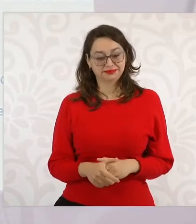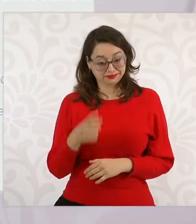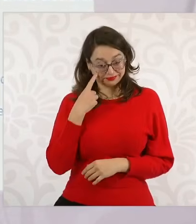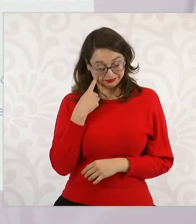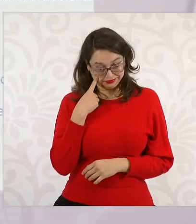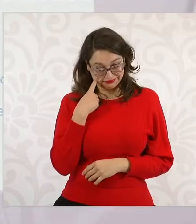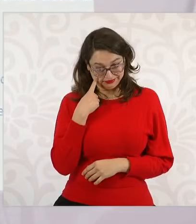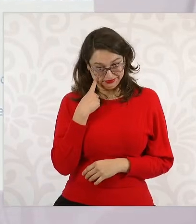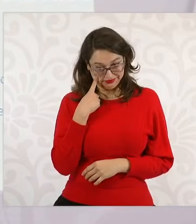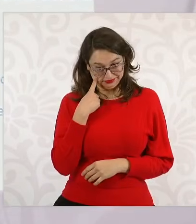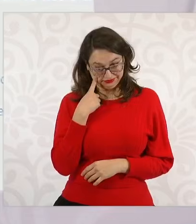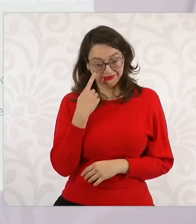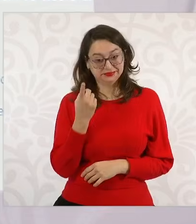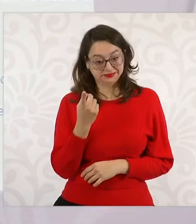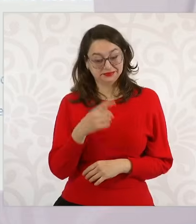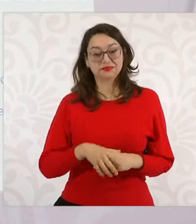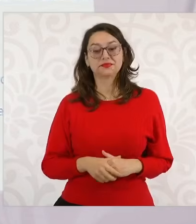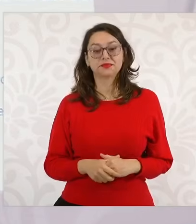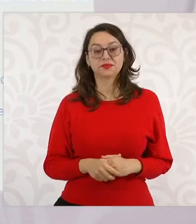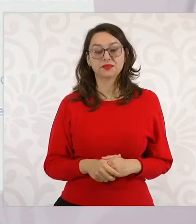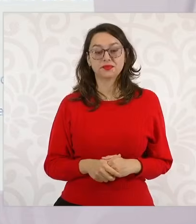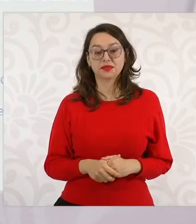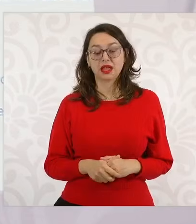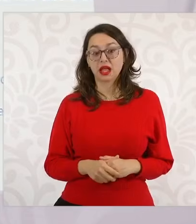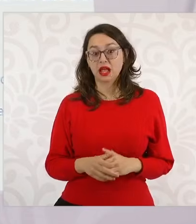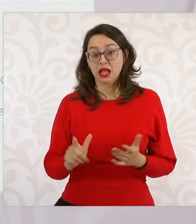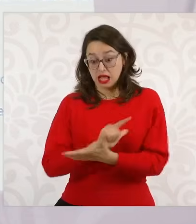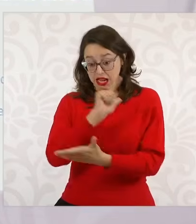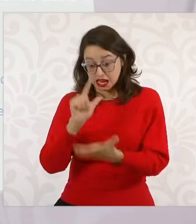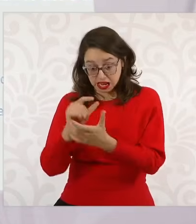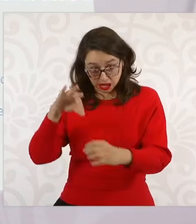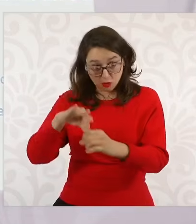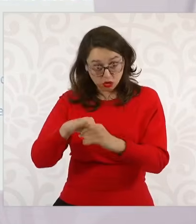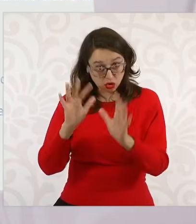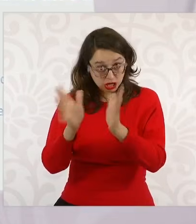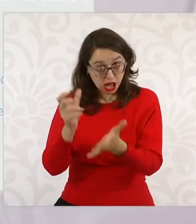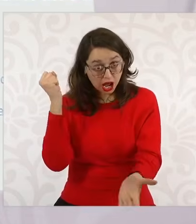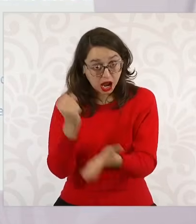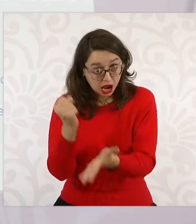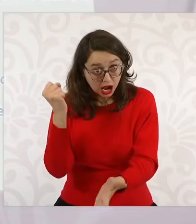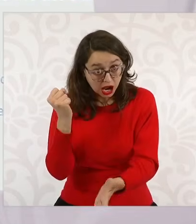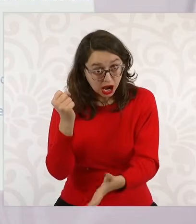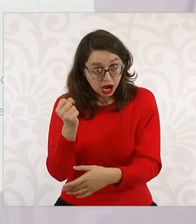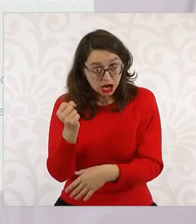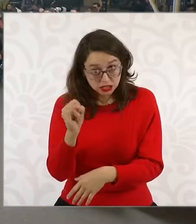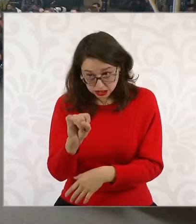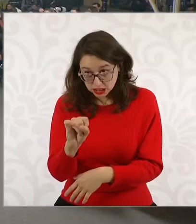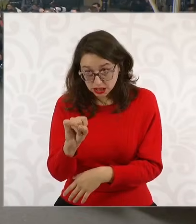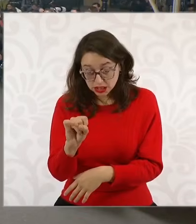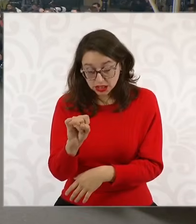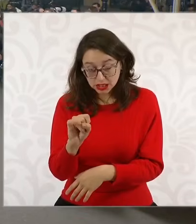Fíjense, todavía no sale la reforma electoral, ¿o sí? No. ¿Ustedes la conocen? No.